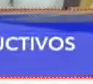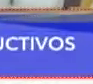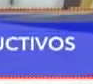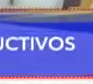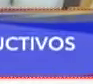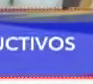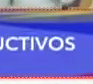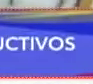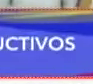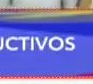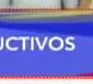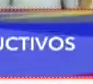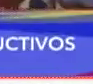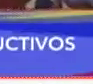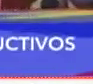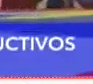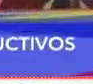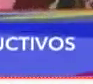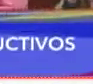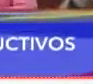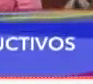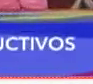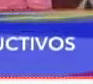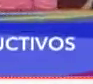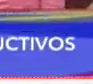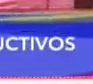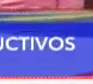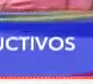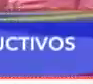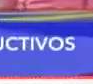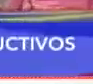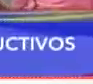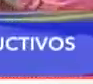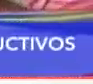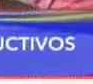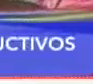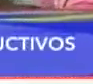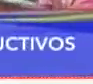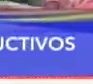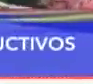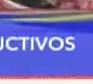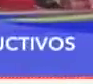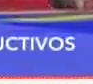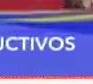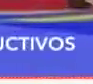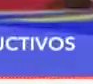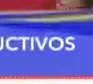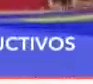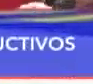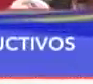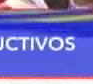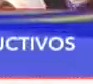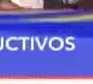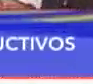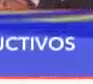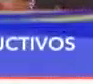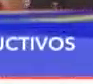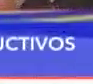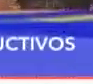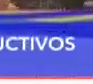Se trata del segundo encuentro nacional de los consejos productivos de trabajadores. ¡Que viva